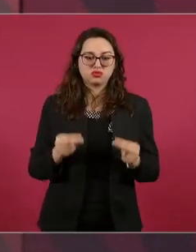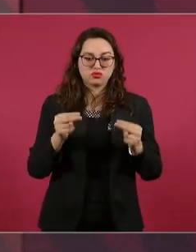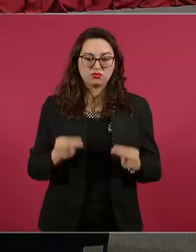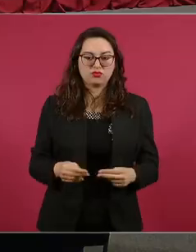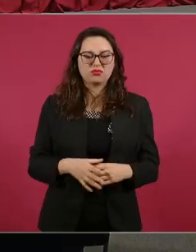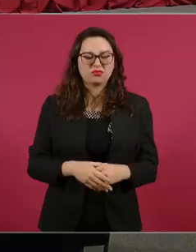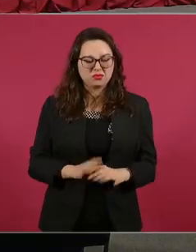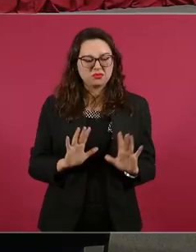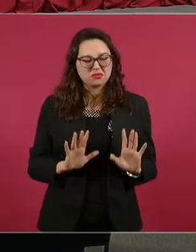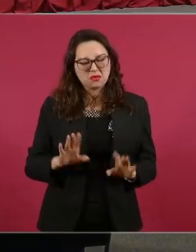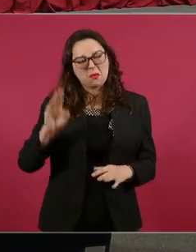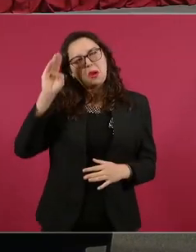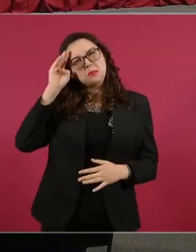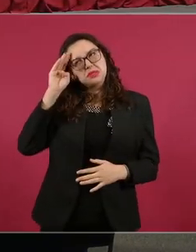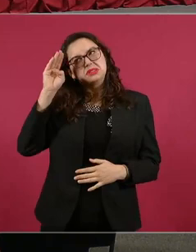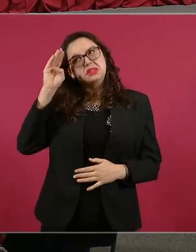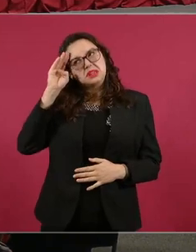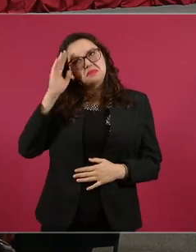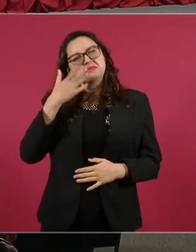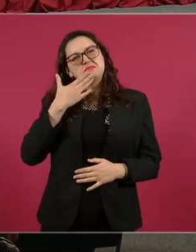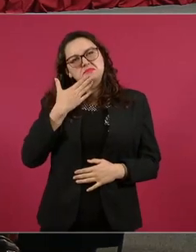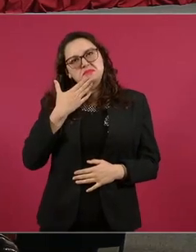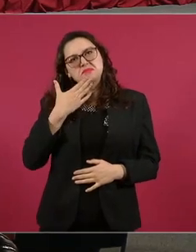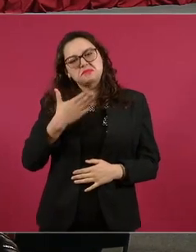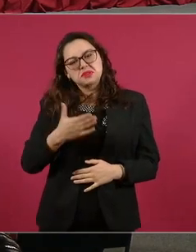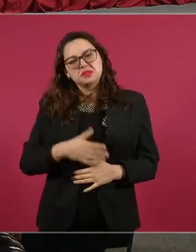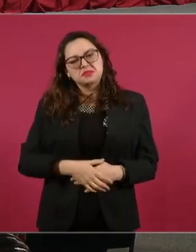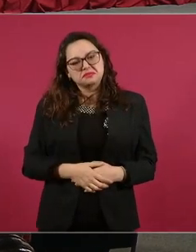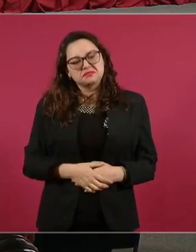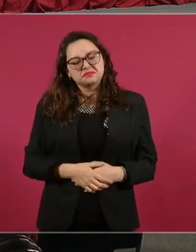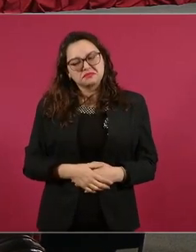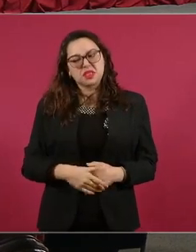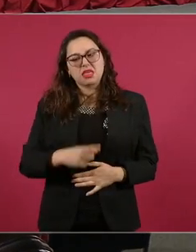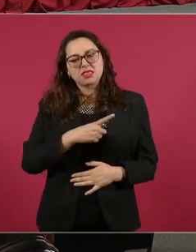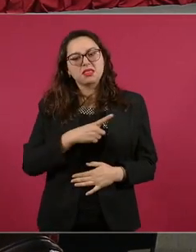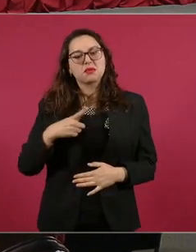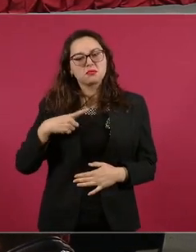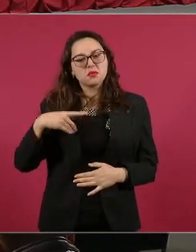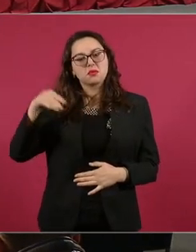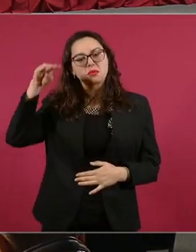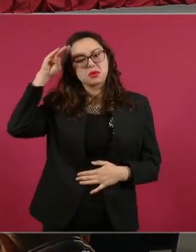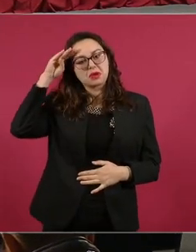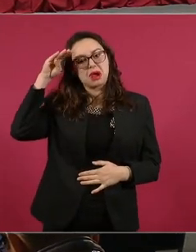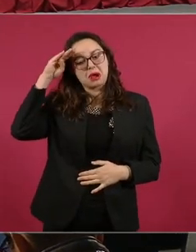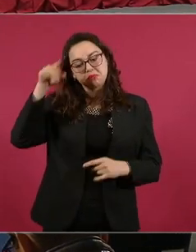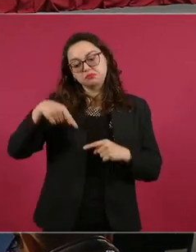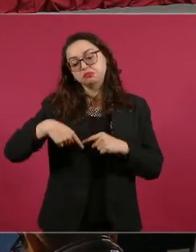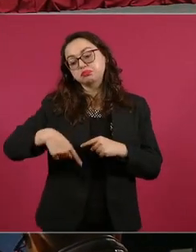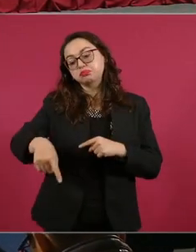Vamos a analizarlo bien, ¿no? A lo mejor ahora que ya va a empezar la veda.